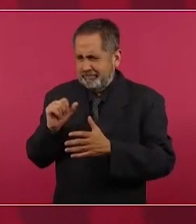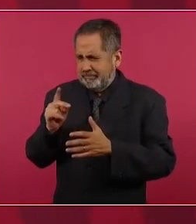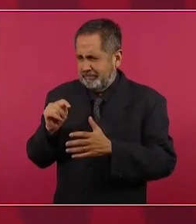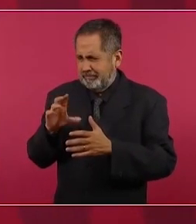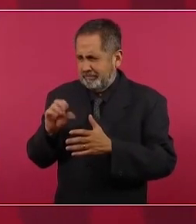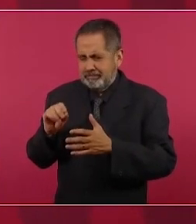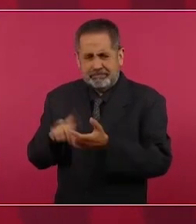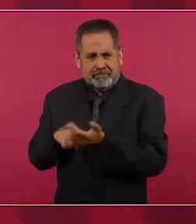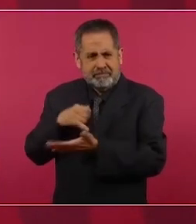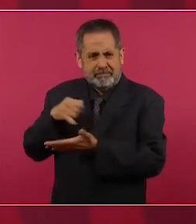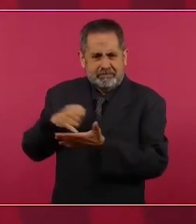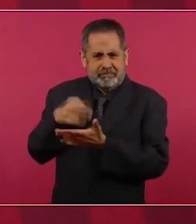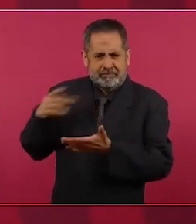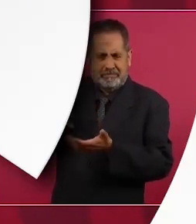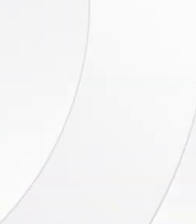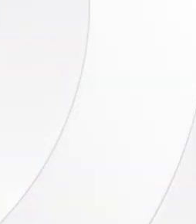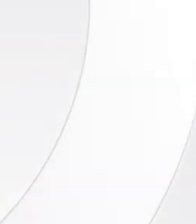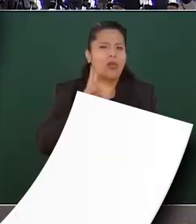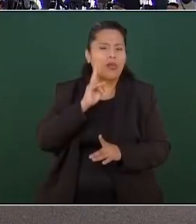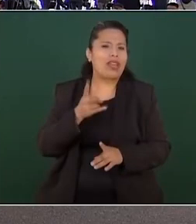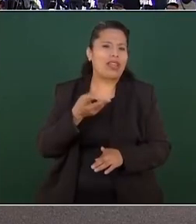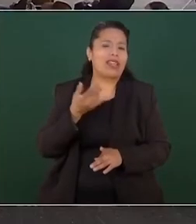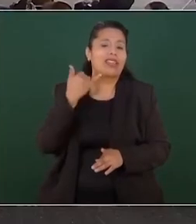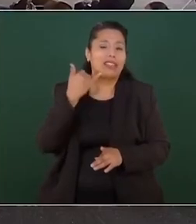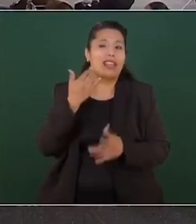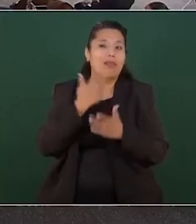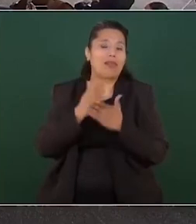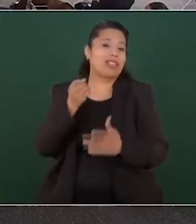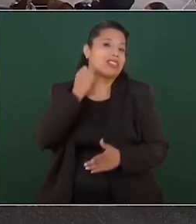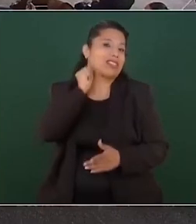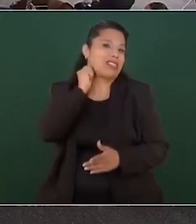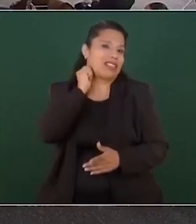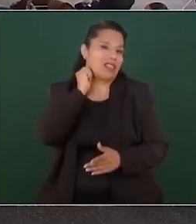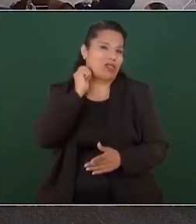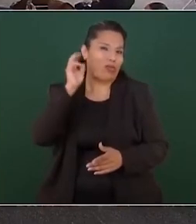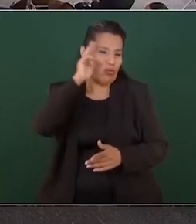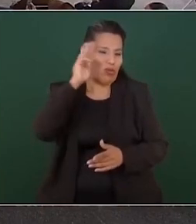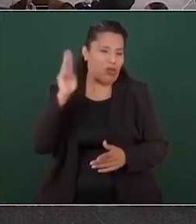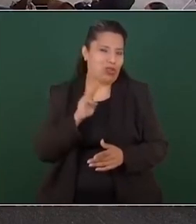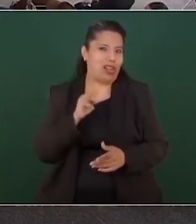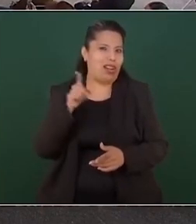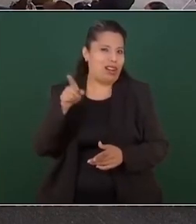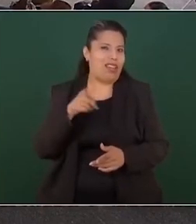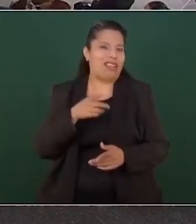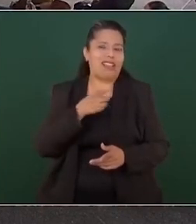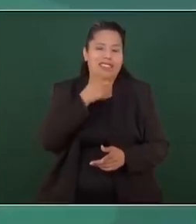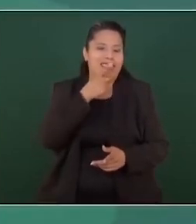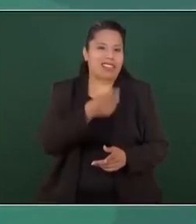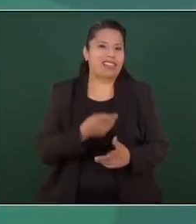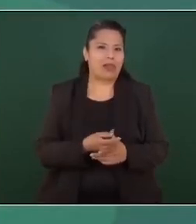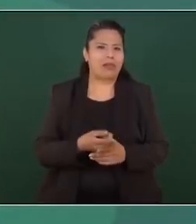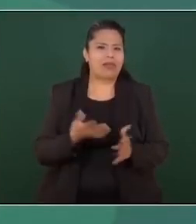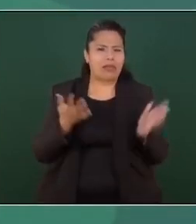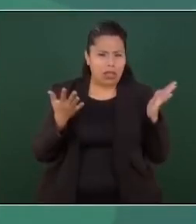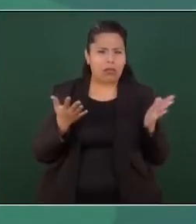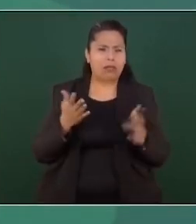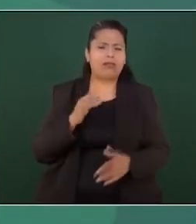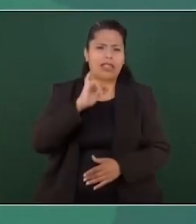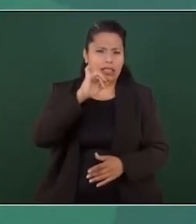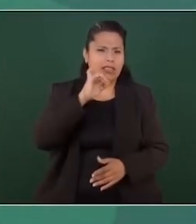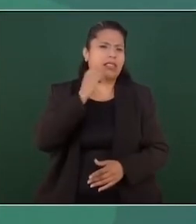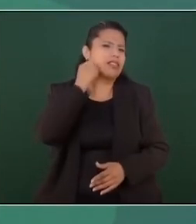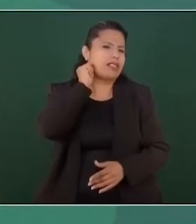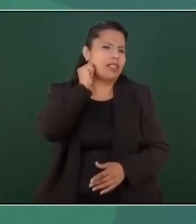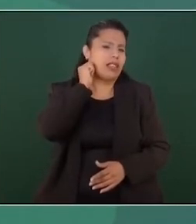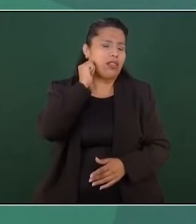de los ismeños. Bueno, yo agradecerle mucho a los senadores por aprobar